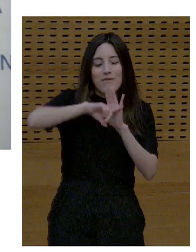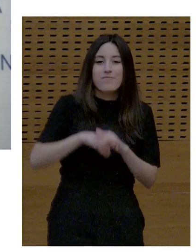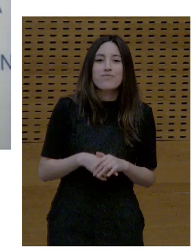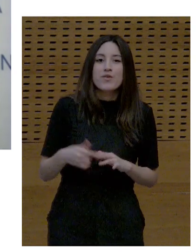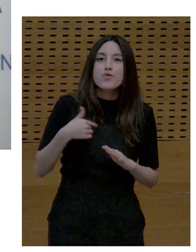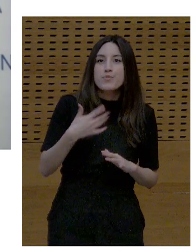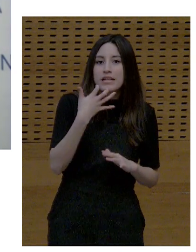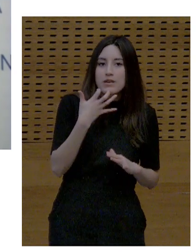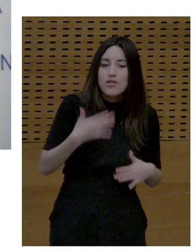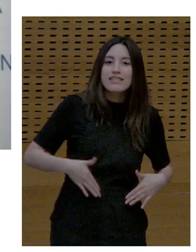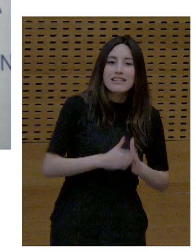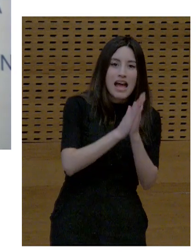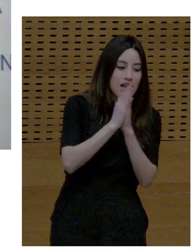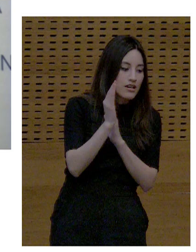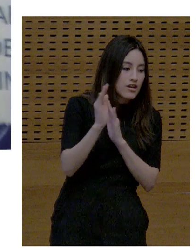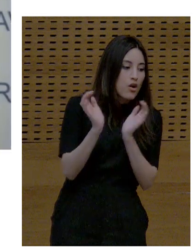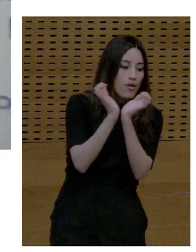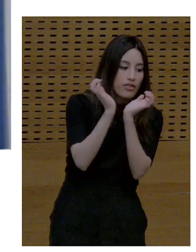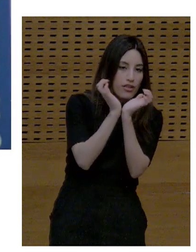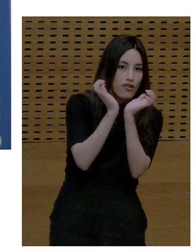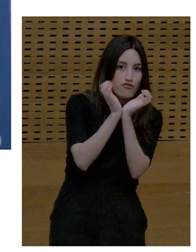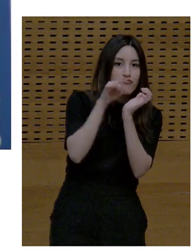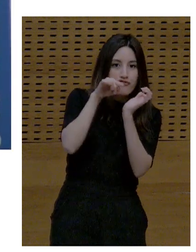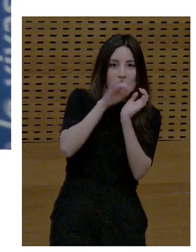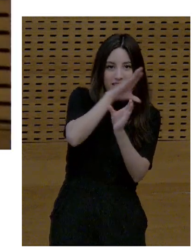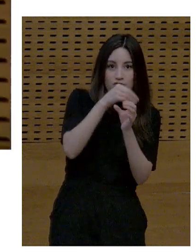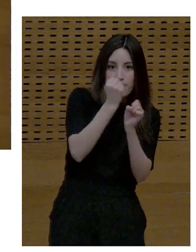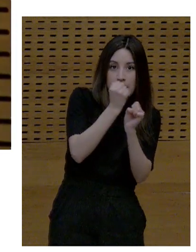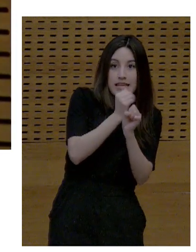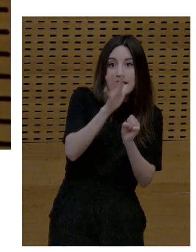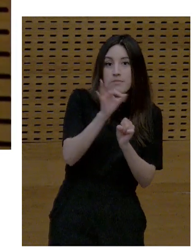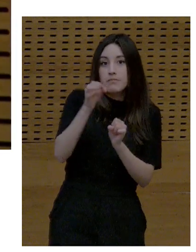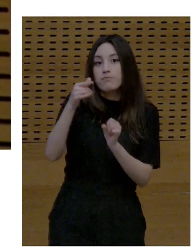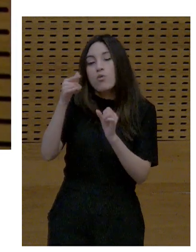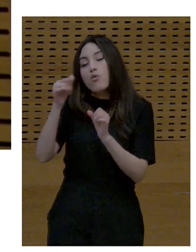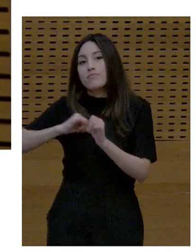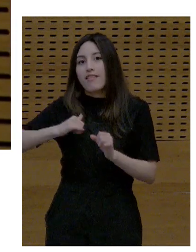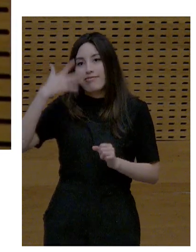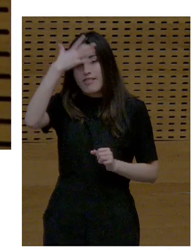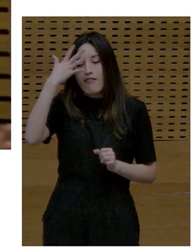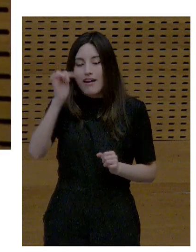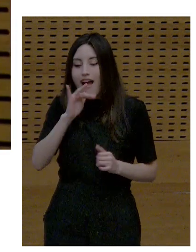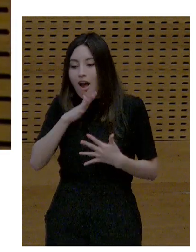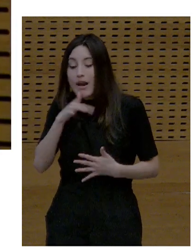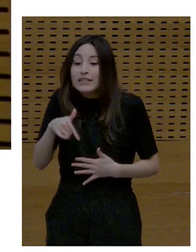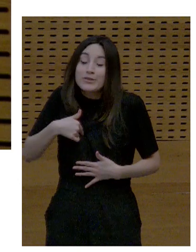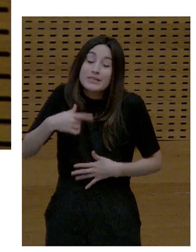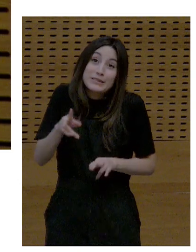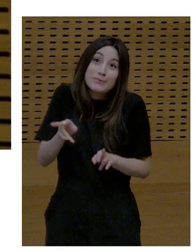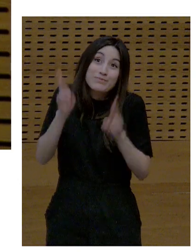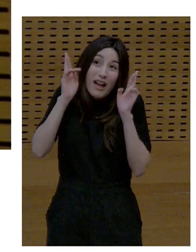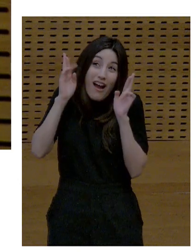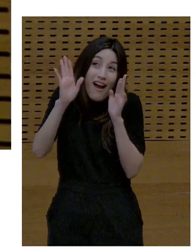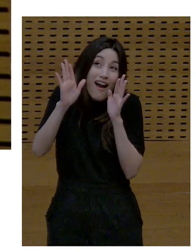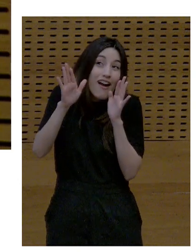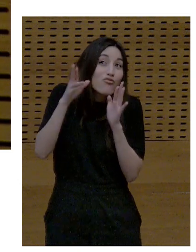de Dios, en la Clínica Universidad de Navarra mientras, y ahora ya estoy en el Hospital de Navarra y espero estar ahí hasta mi jubilación, si